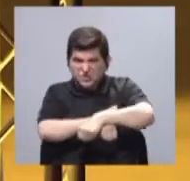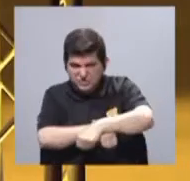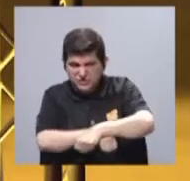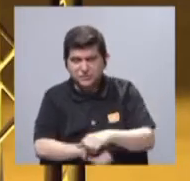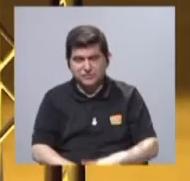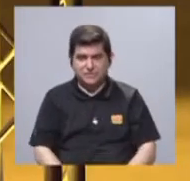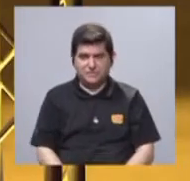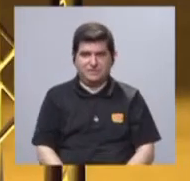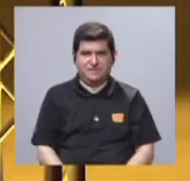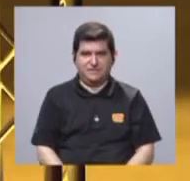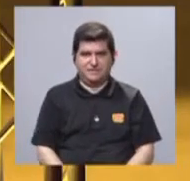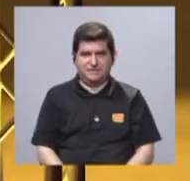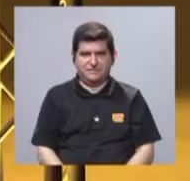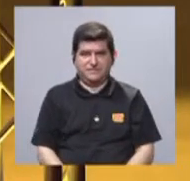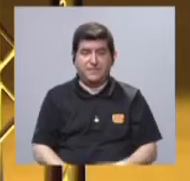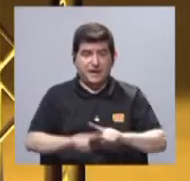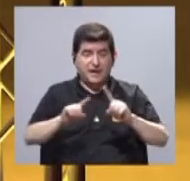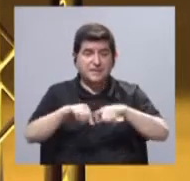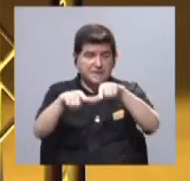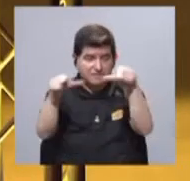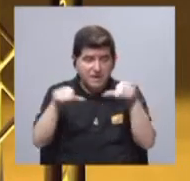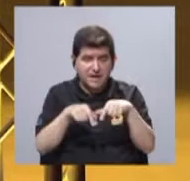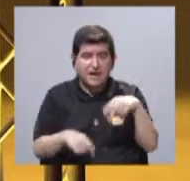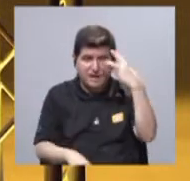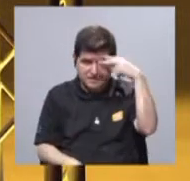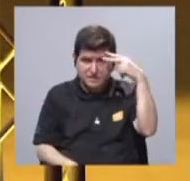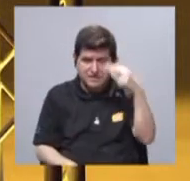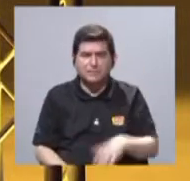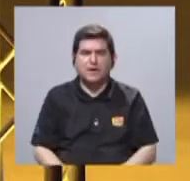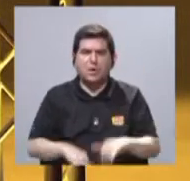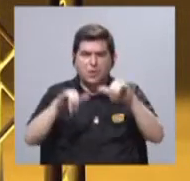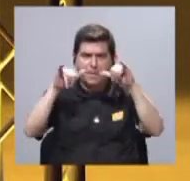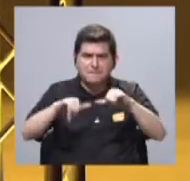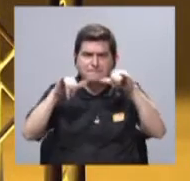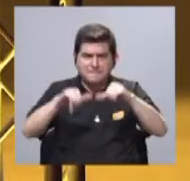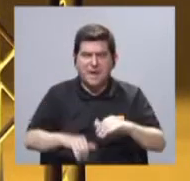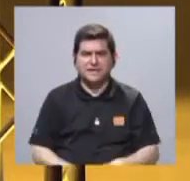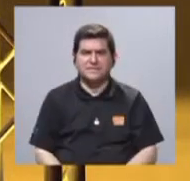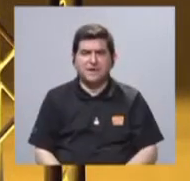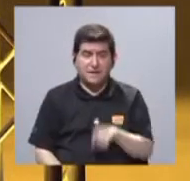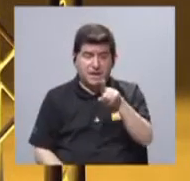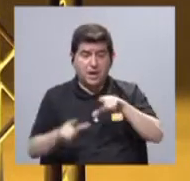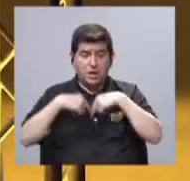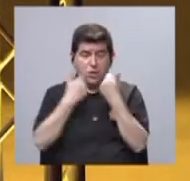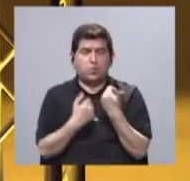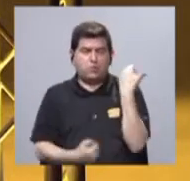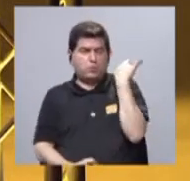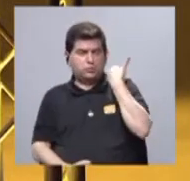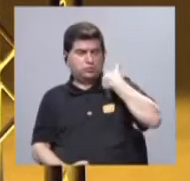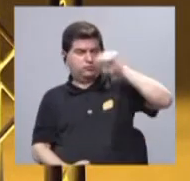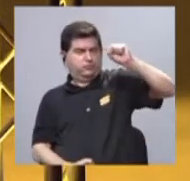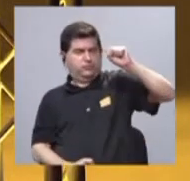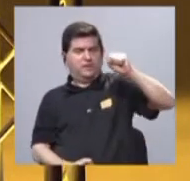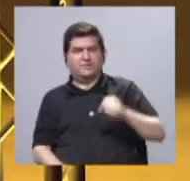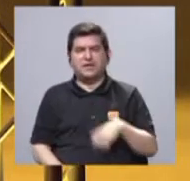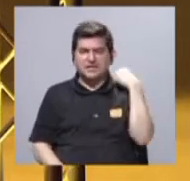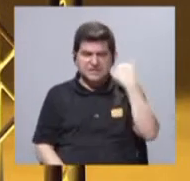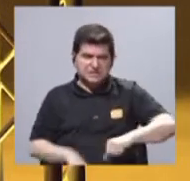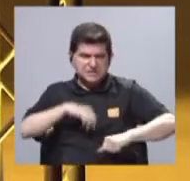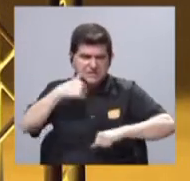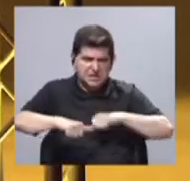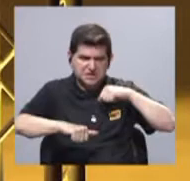sido derrotados en lo fundamental. En varias partes de México había fuerzas rebeldes